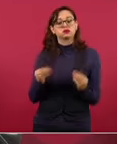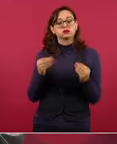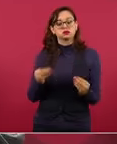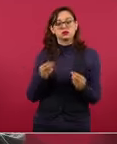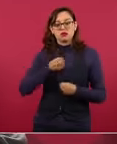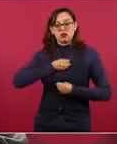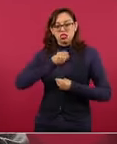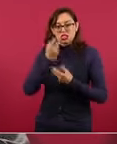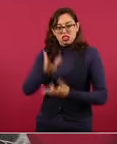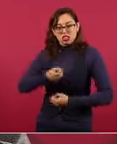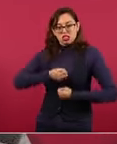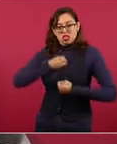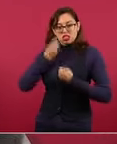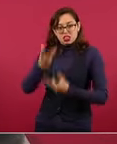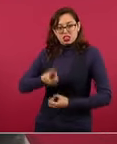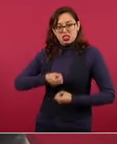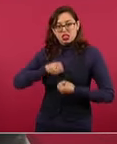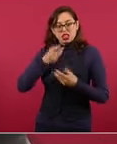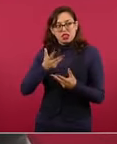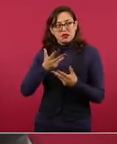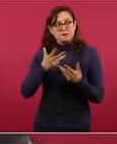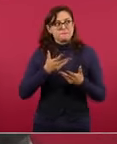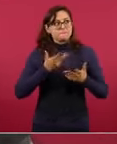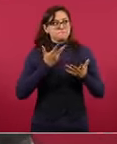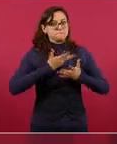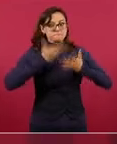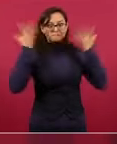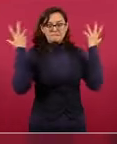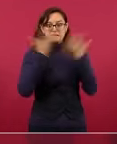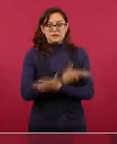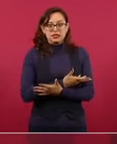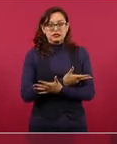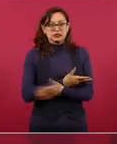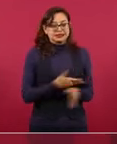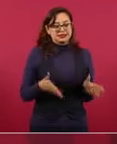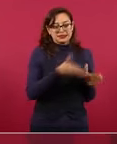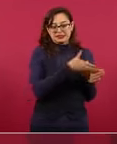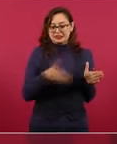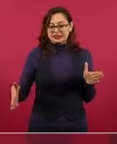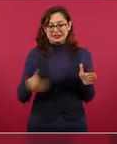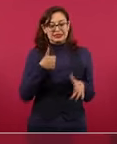no es una campaña